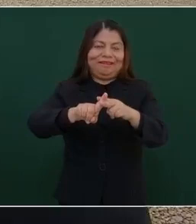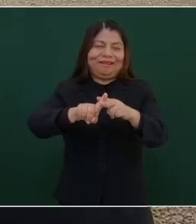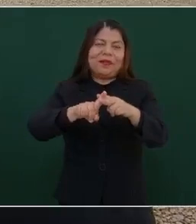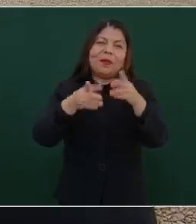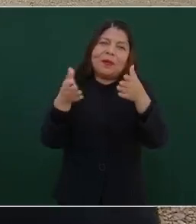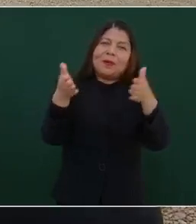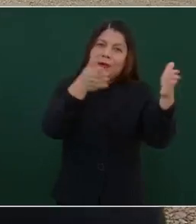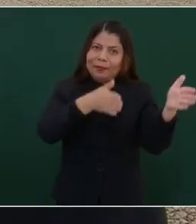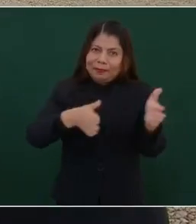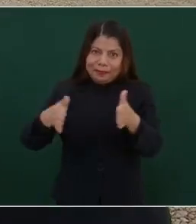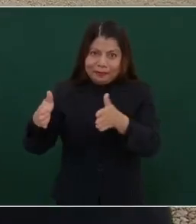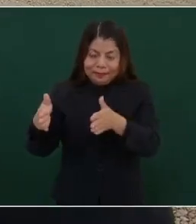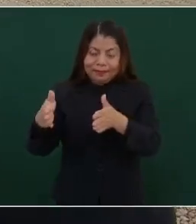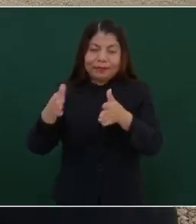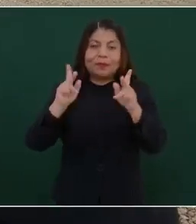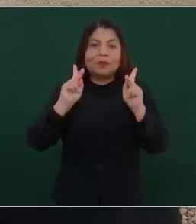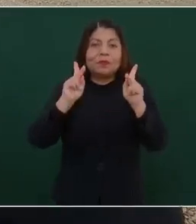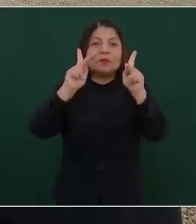Cerro,